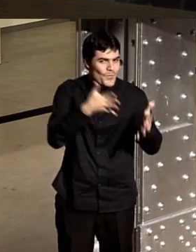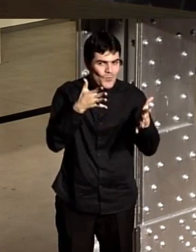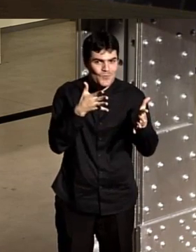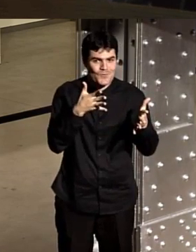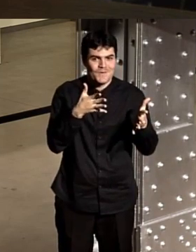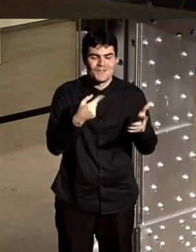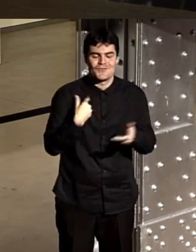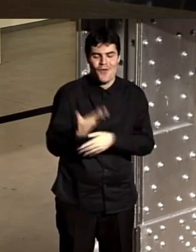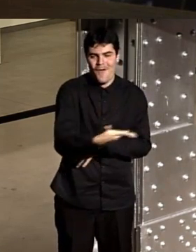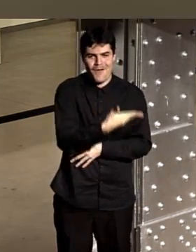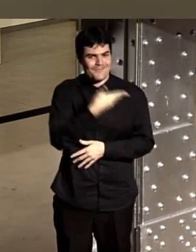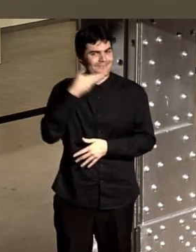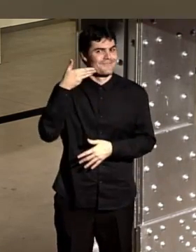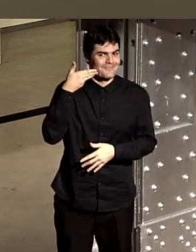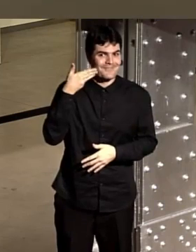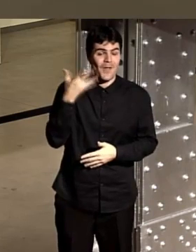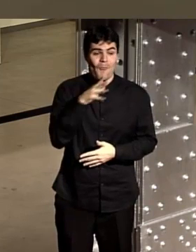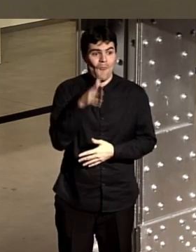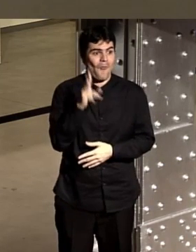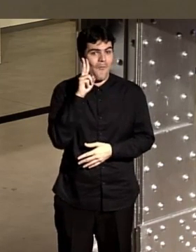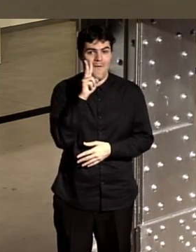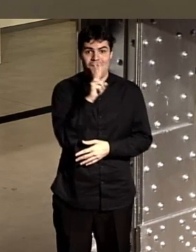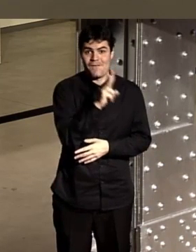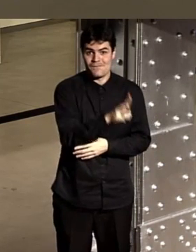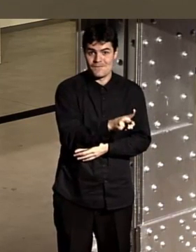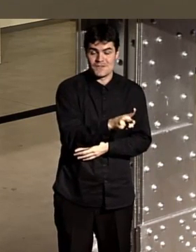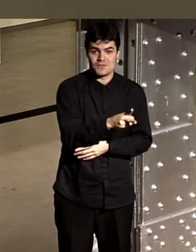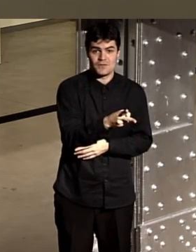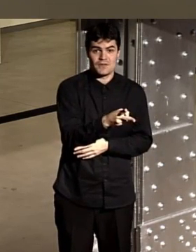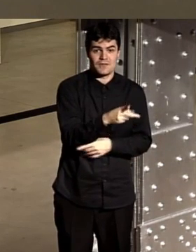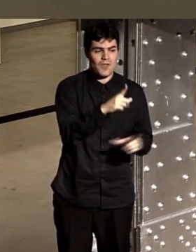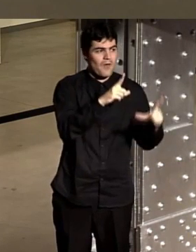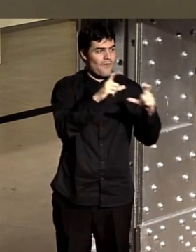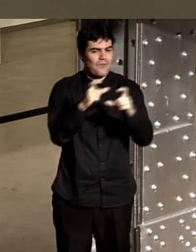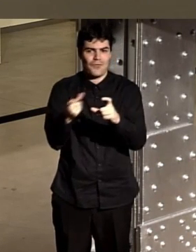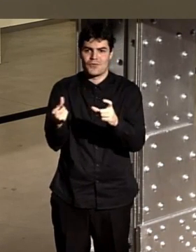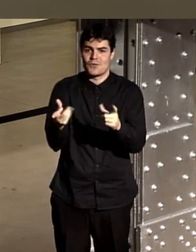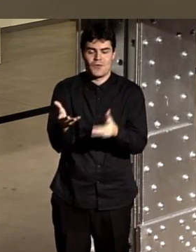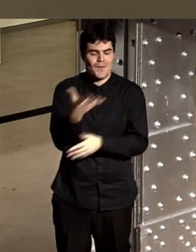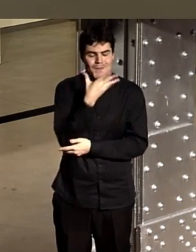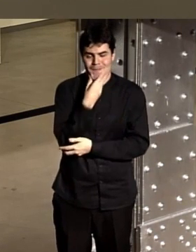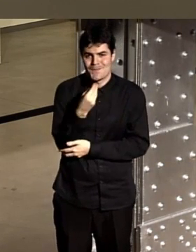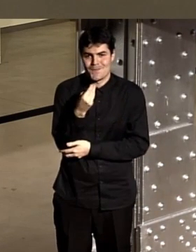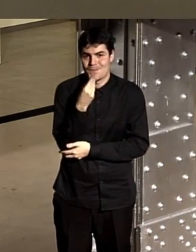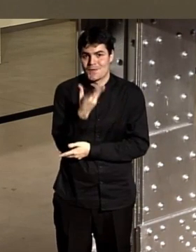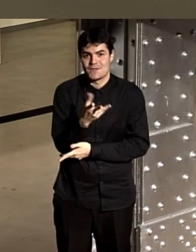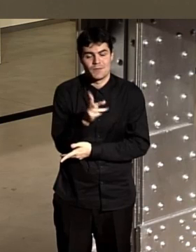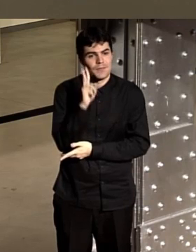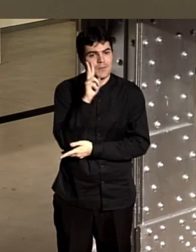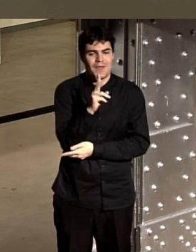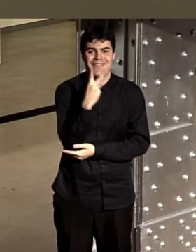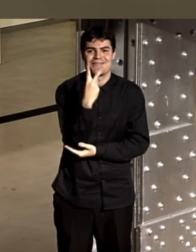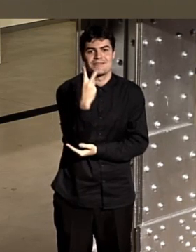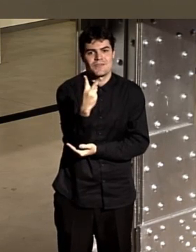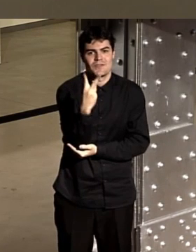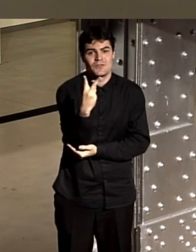muy orgullosa porque he visto ahí de todas las fotos que han sido muy bonitas todas. Gracias. Pero me han quedado dos, que ha sido